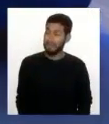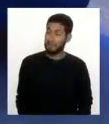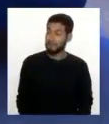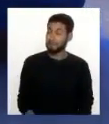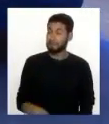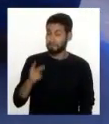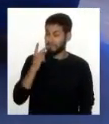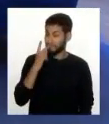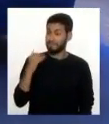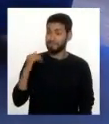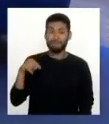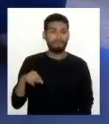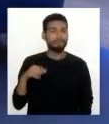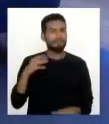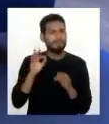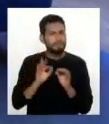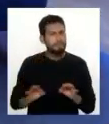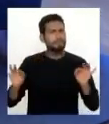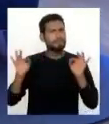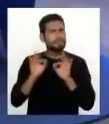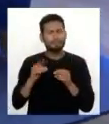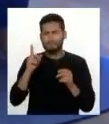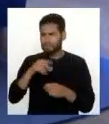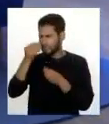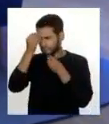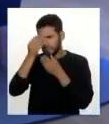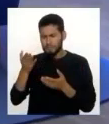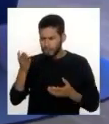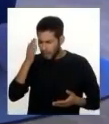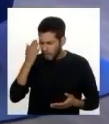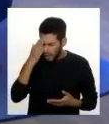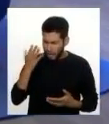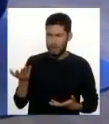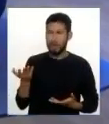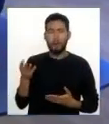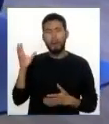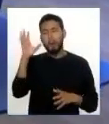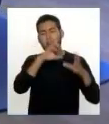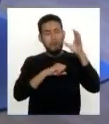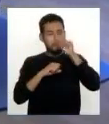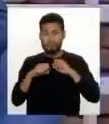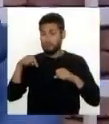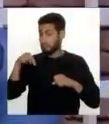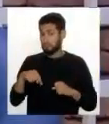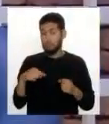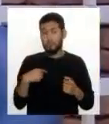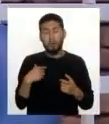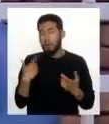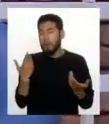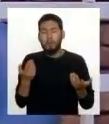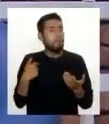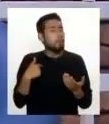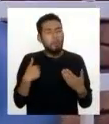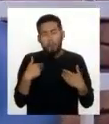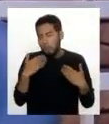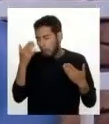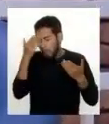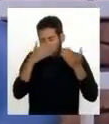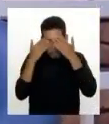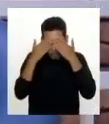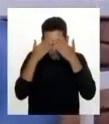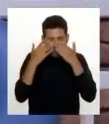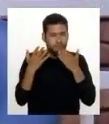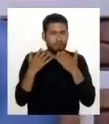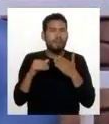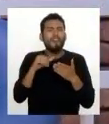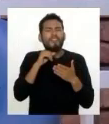que volvemos, ¿no? Qué importante es informarnos. Claro. Básicamente esto no es que nos falten recursos, lo que nos falta